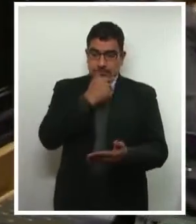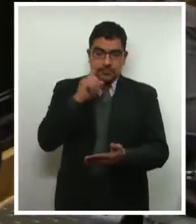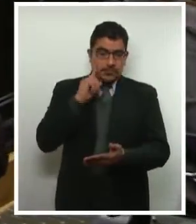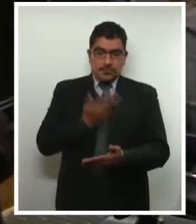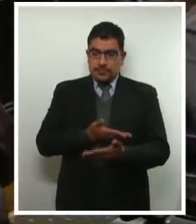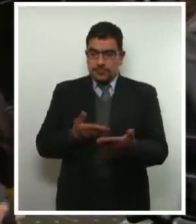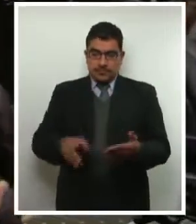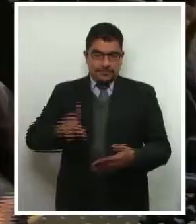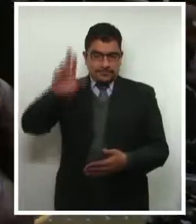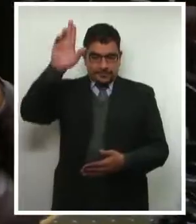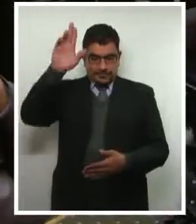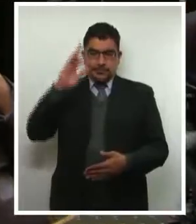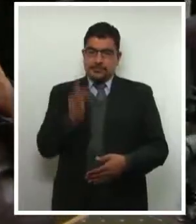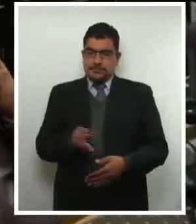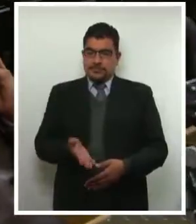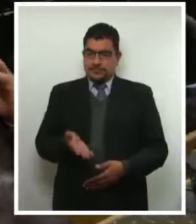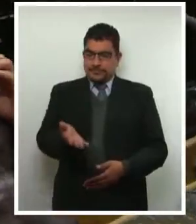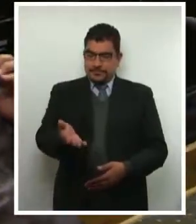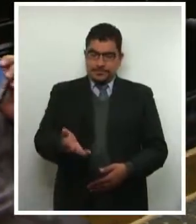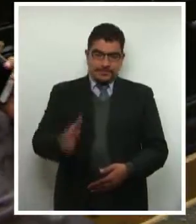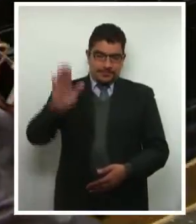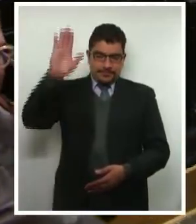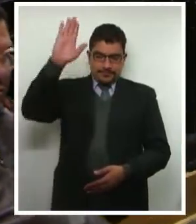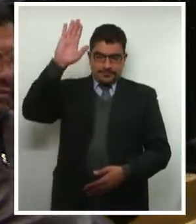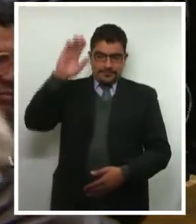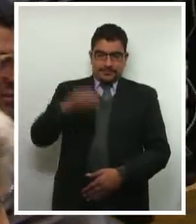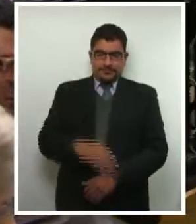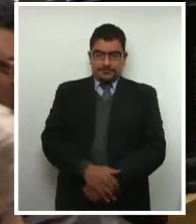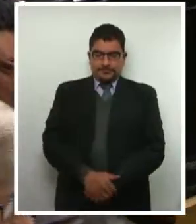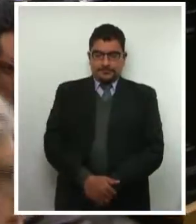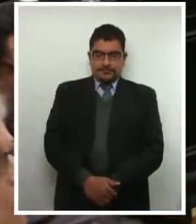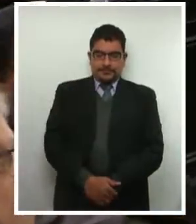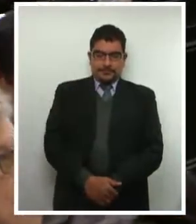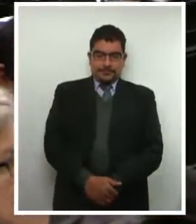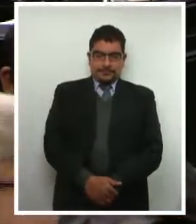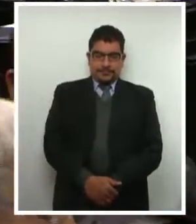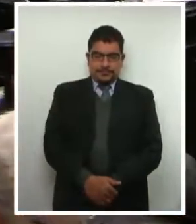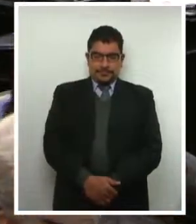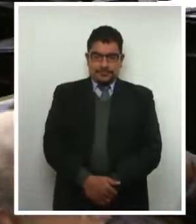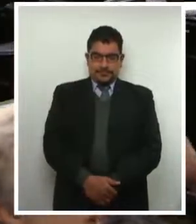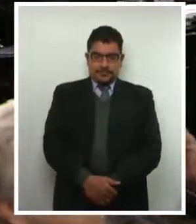estén por la afirmativa, sírvanse manifestarlo.